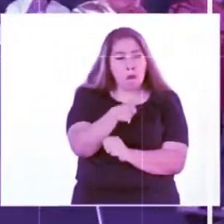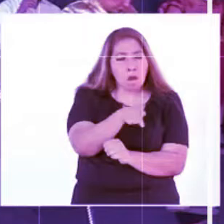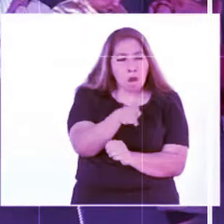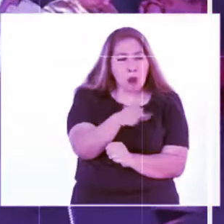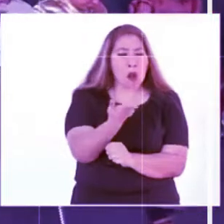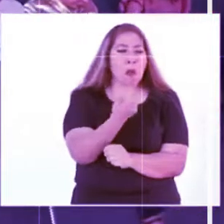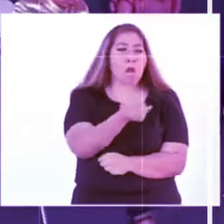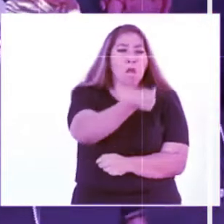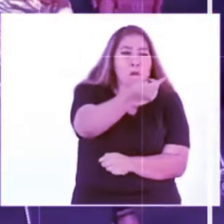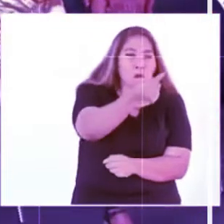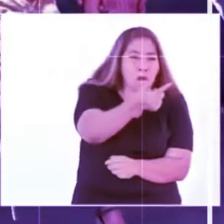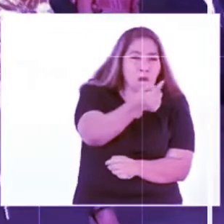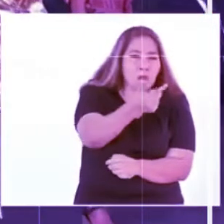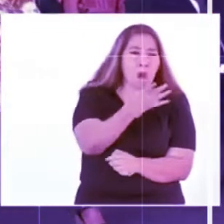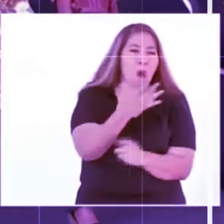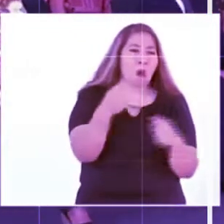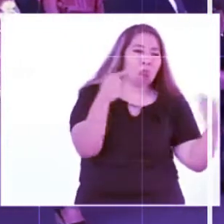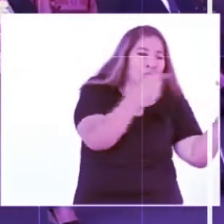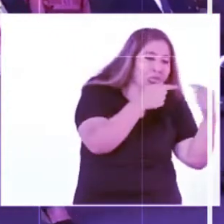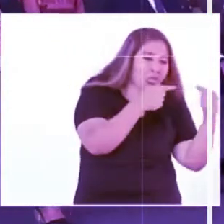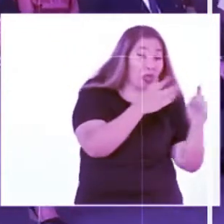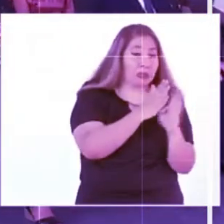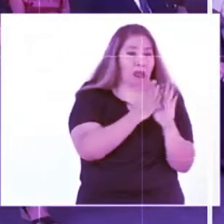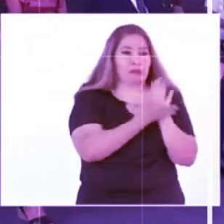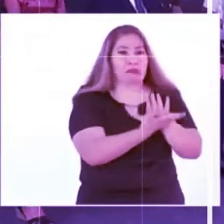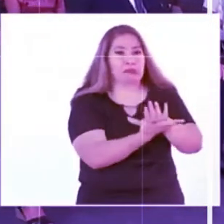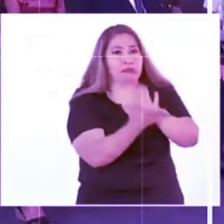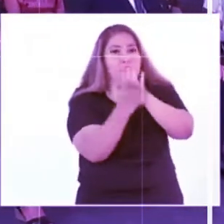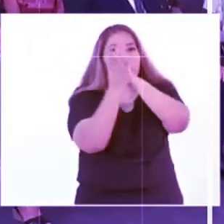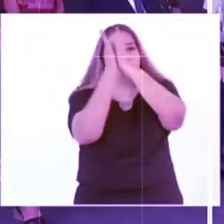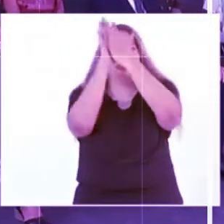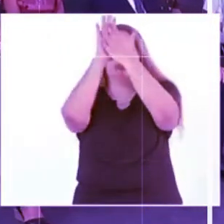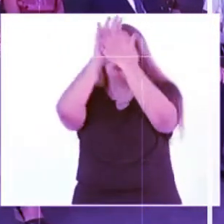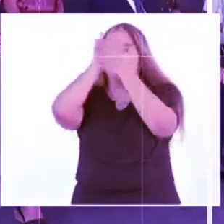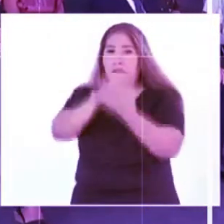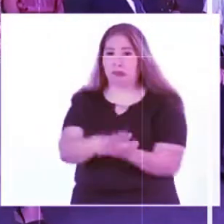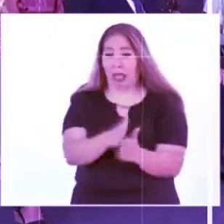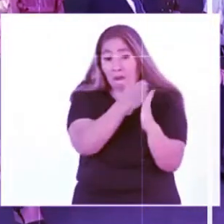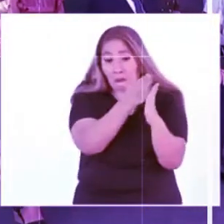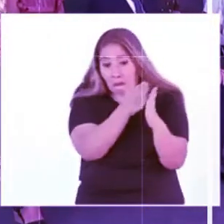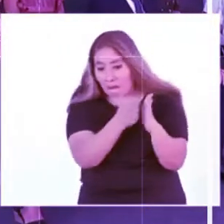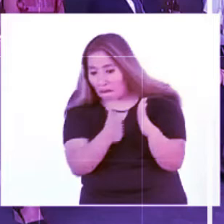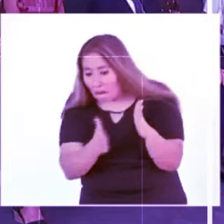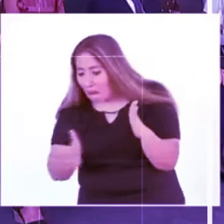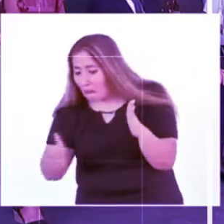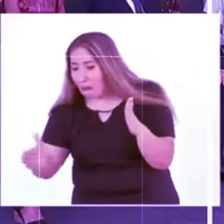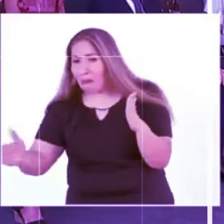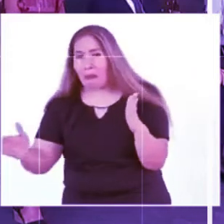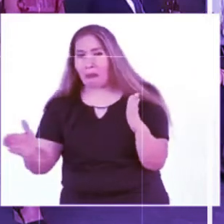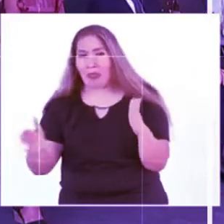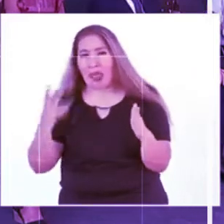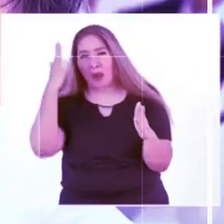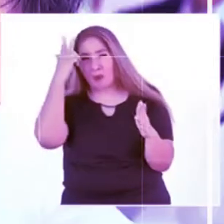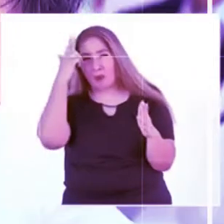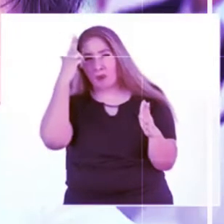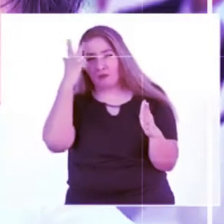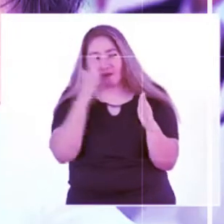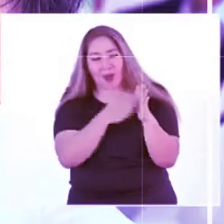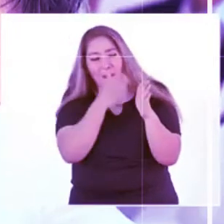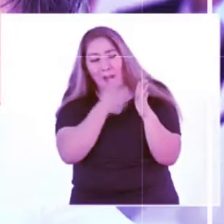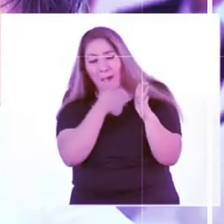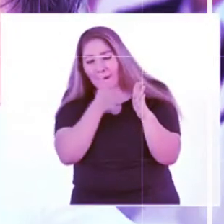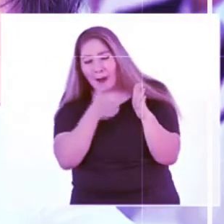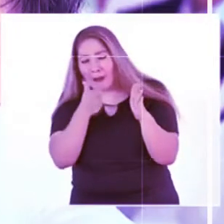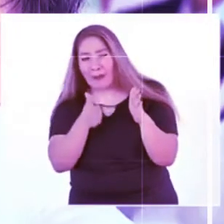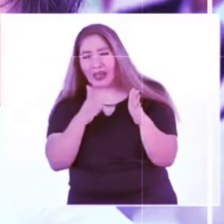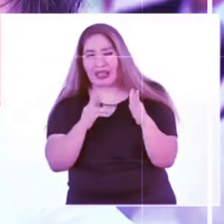pocos conflictos se convirtió a partir del progreso porfirista en